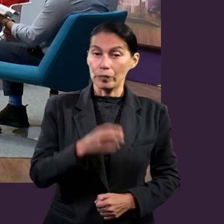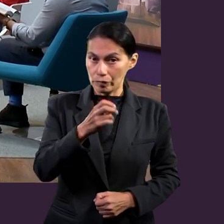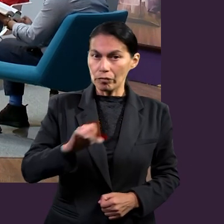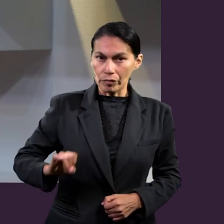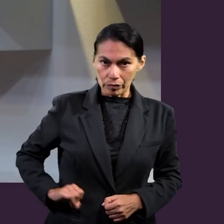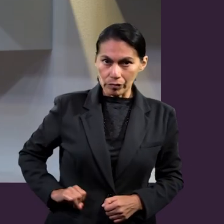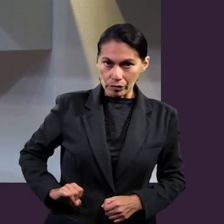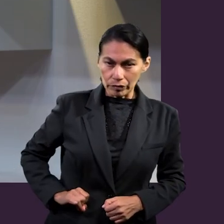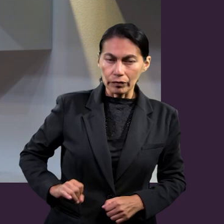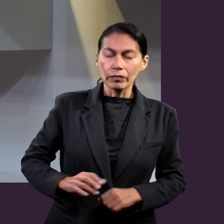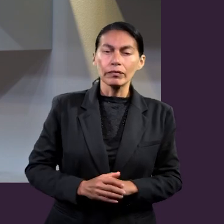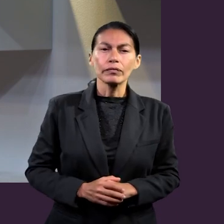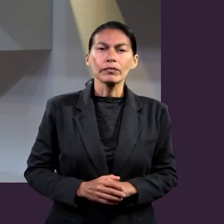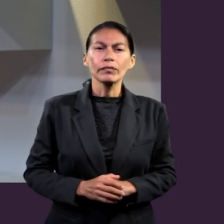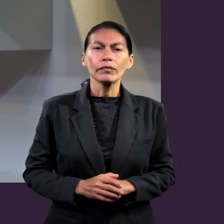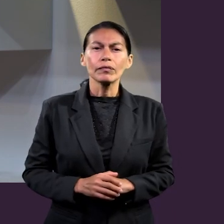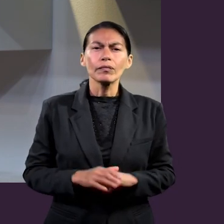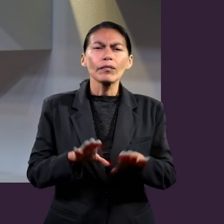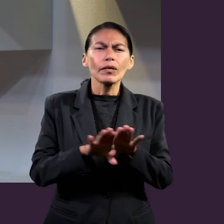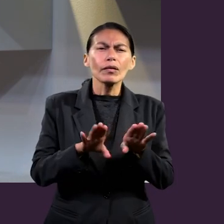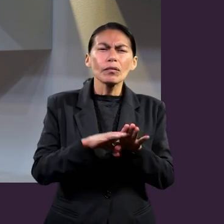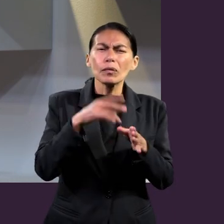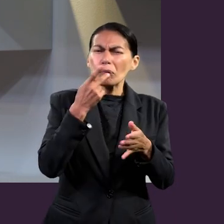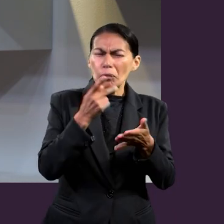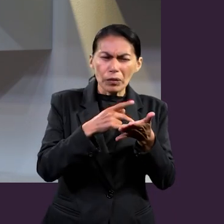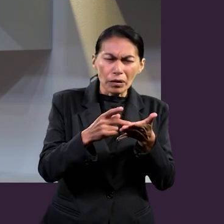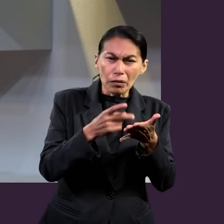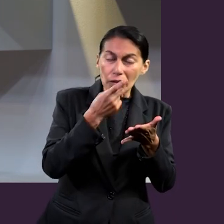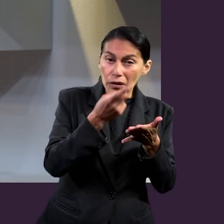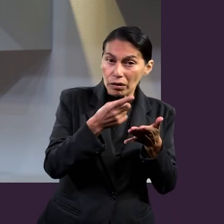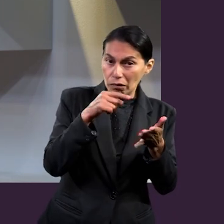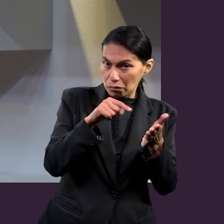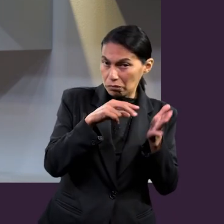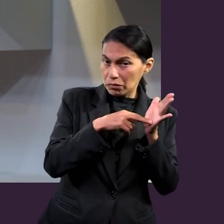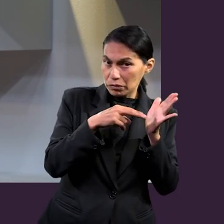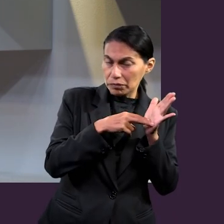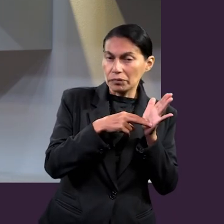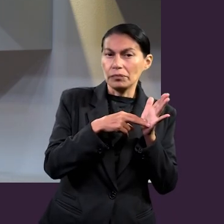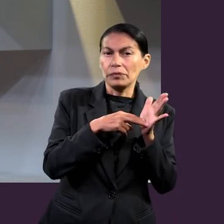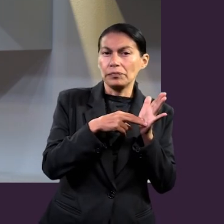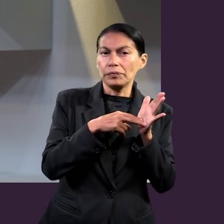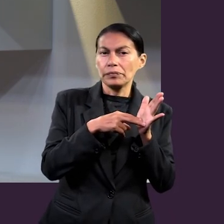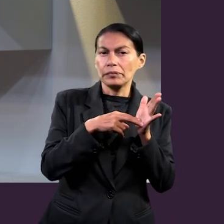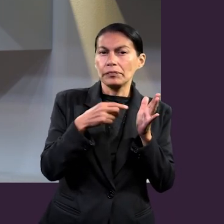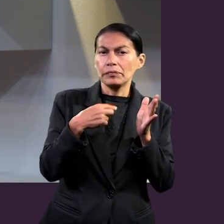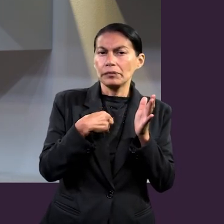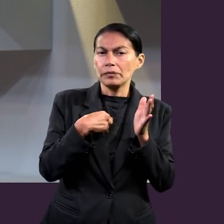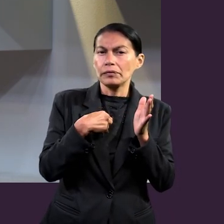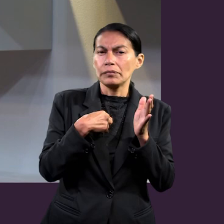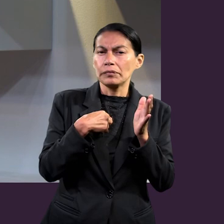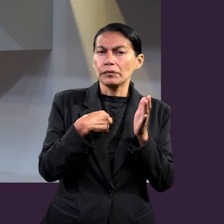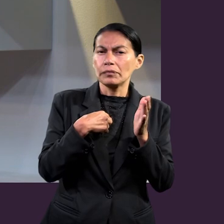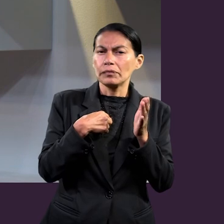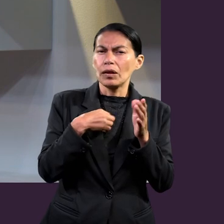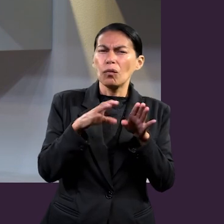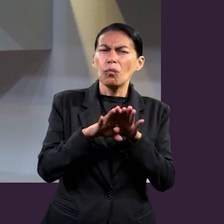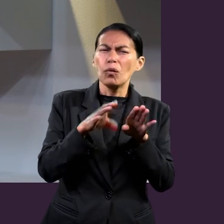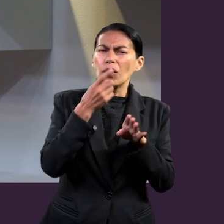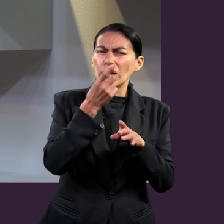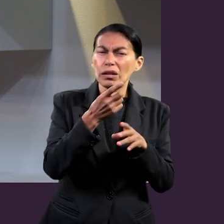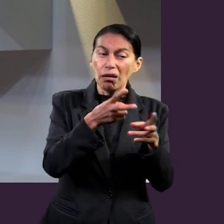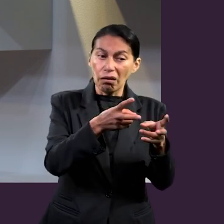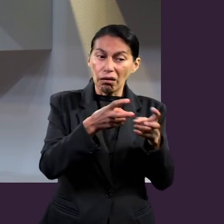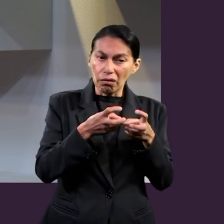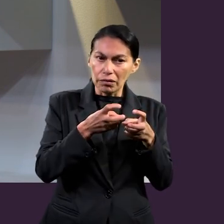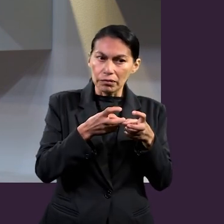esta perspectiva que Pablo presenta aquí en estos versículos. Especialmente me llama la atención cuando